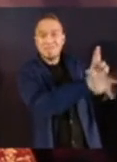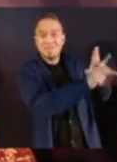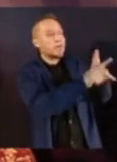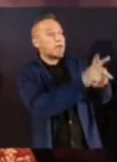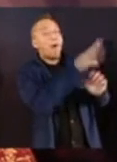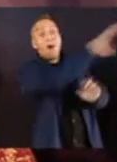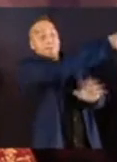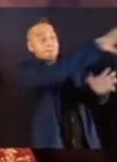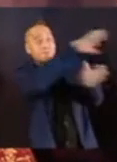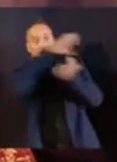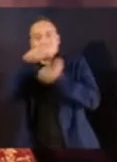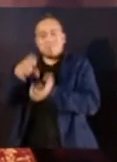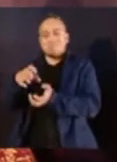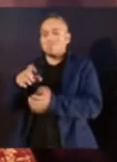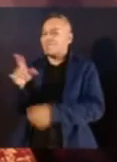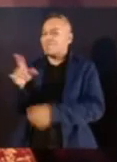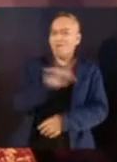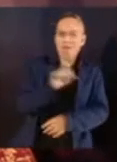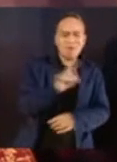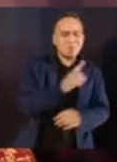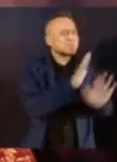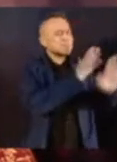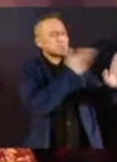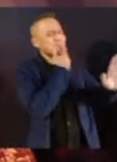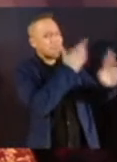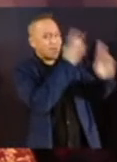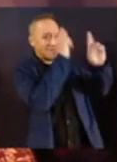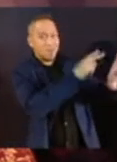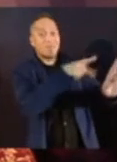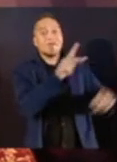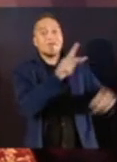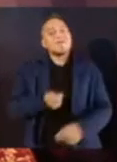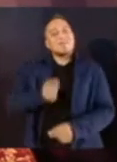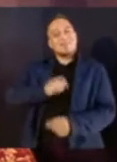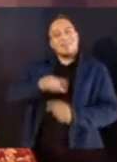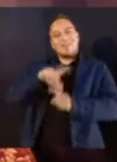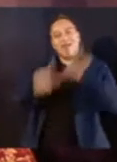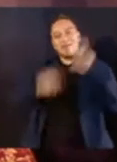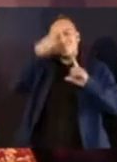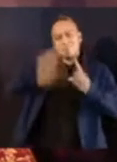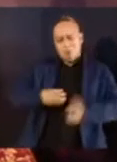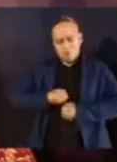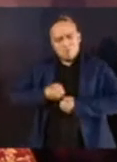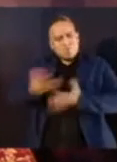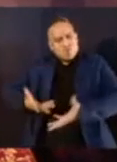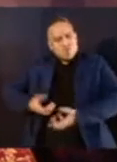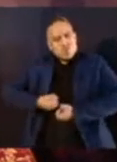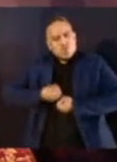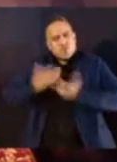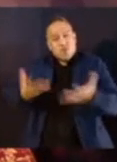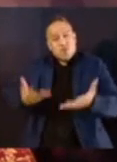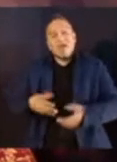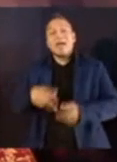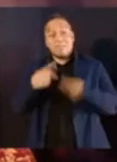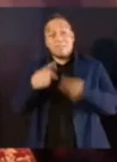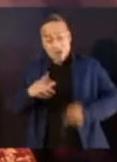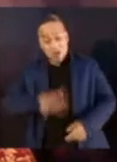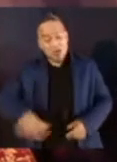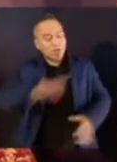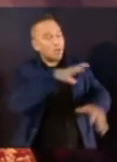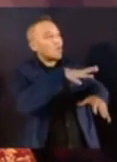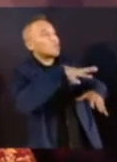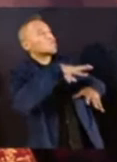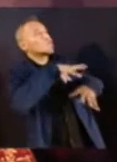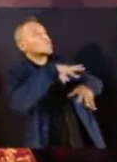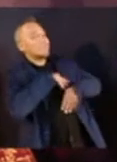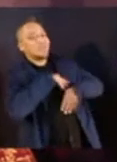nuestra propia historia. Entonces, eso es lo que yo creo que está tratando de hacer el actual gobierno, y yo espero que hacia